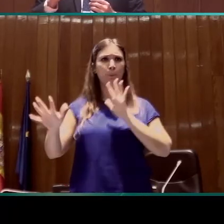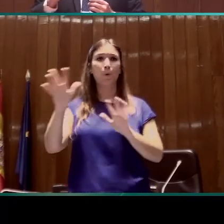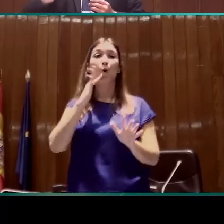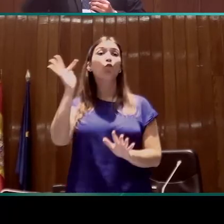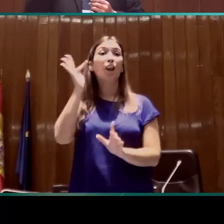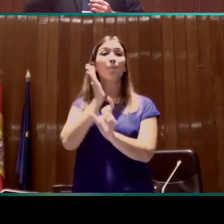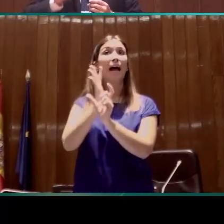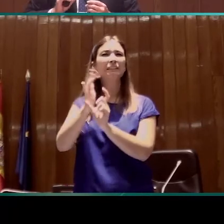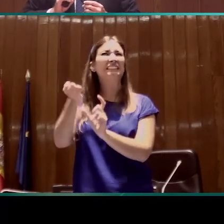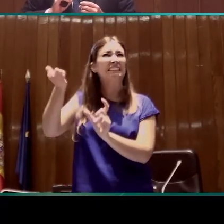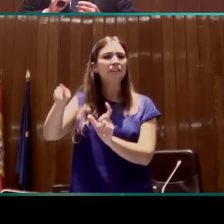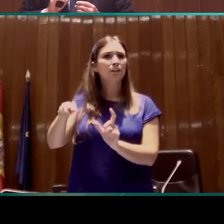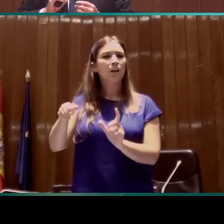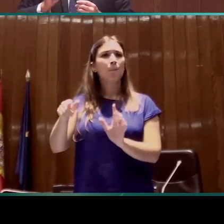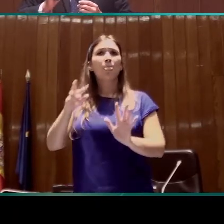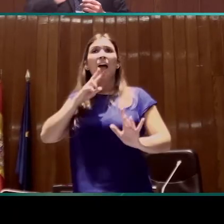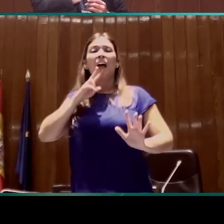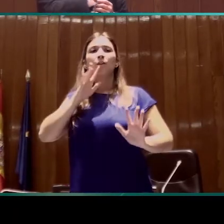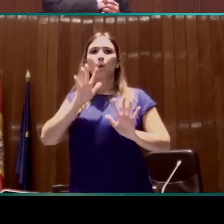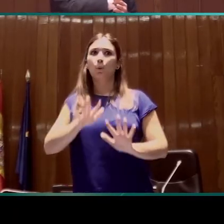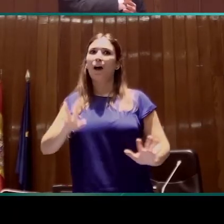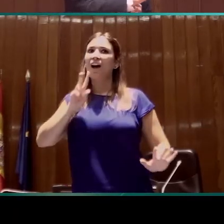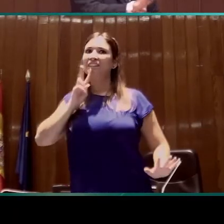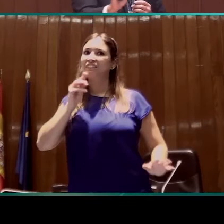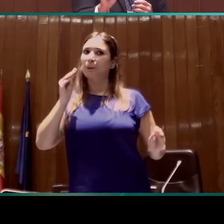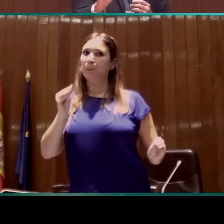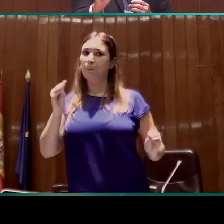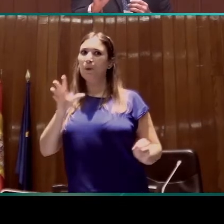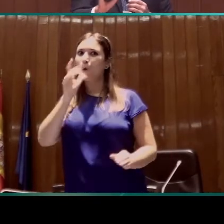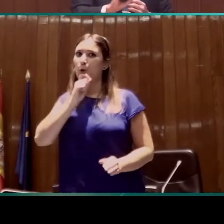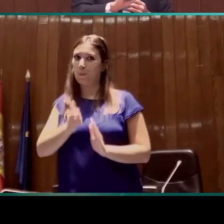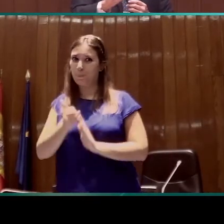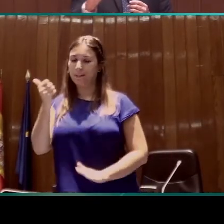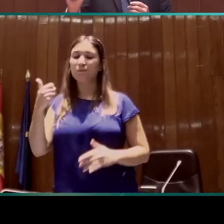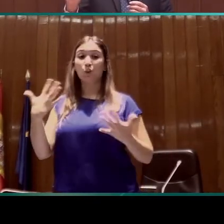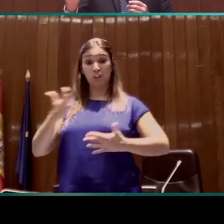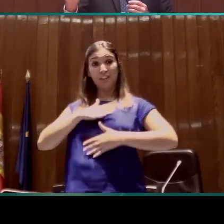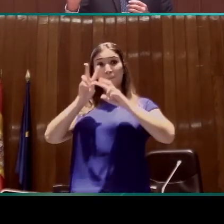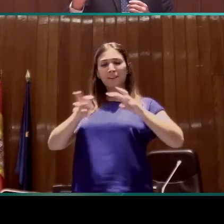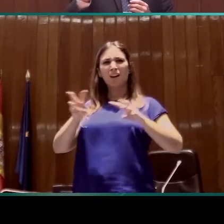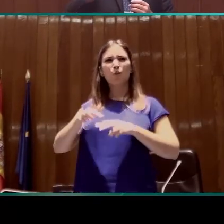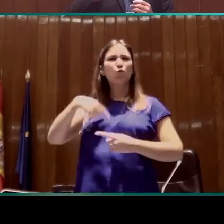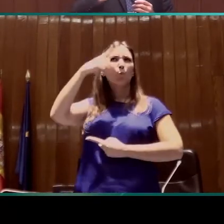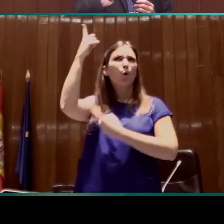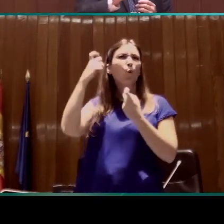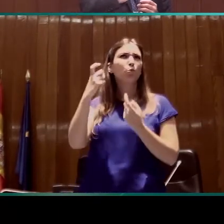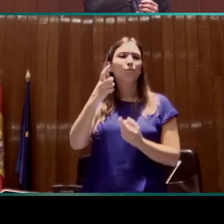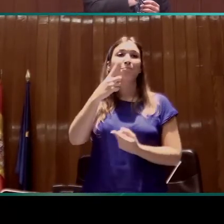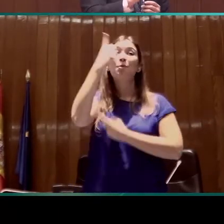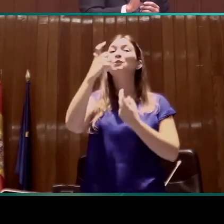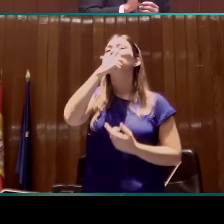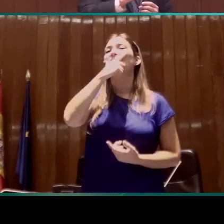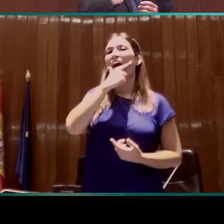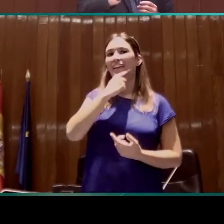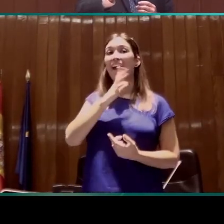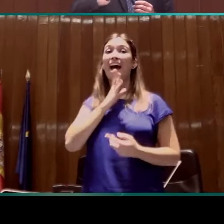mismos fonemas, vamos más despacio. Bueno, pues la pregunta que nosotros nos hacíamos es muy sencilla, y es,